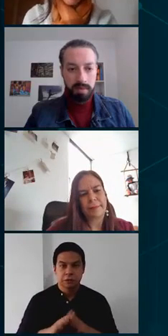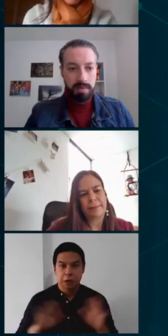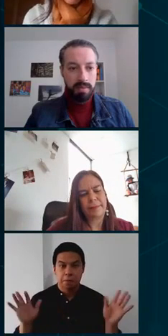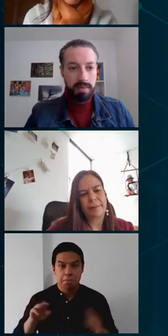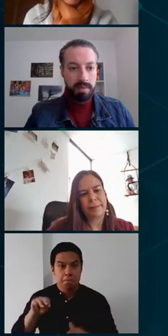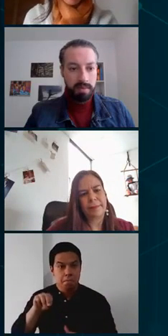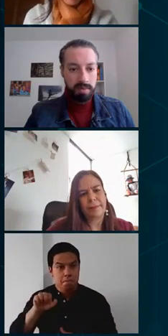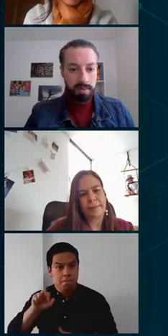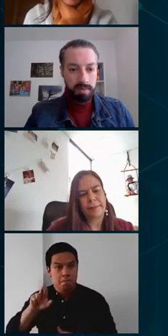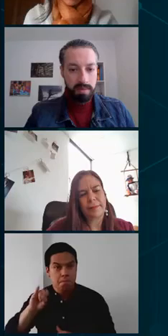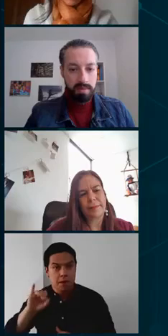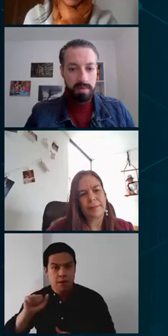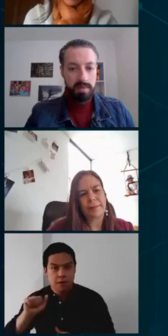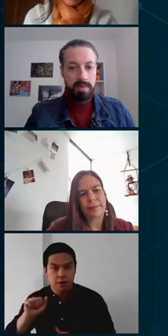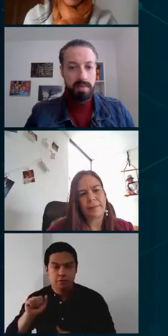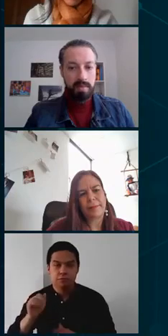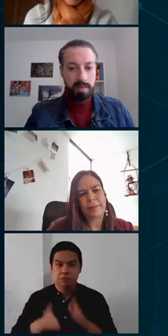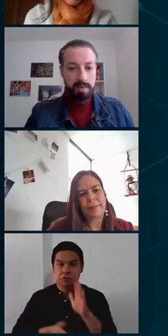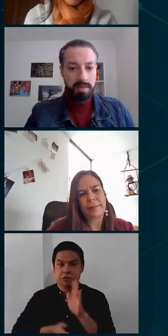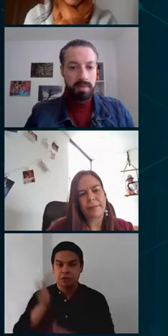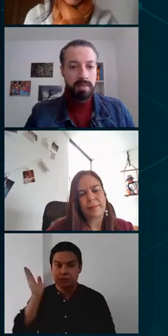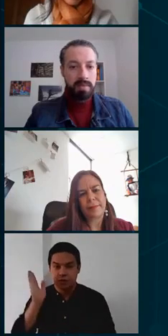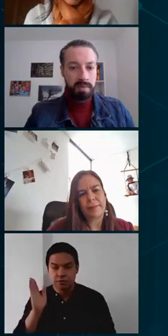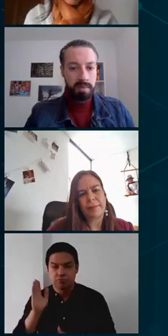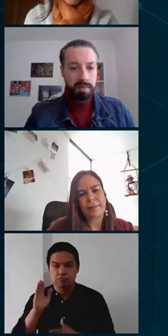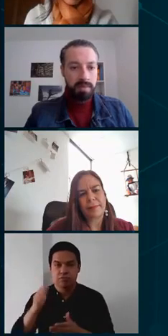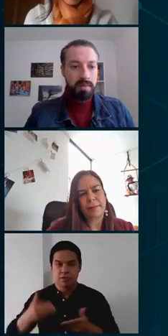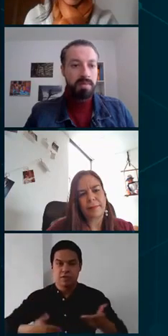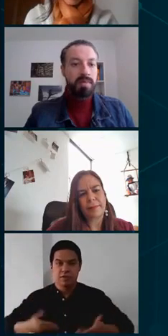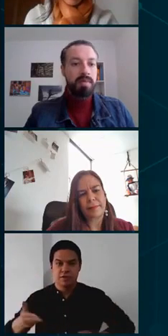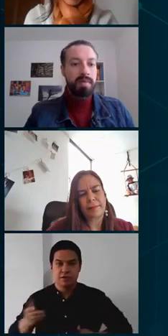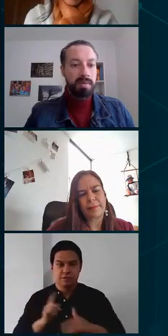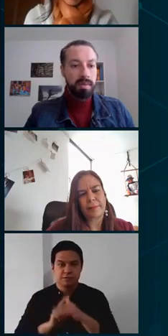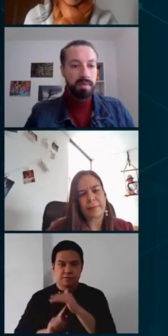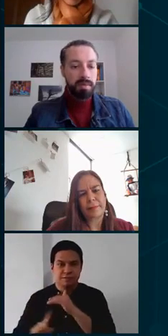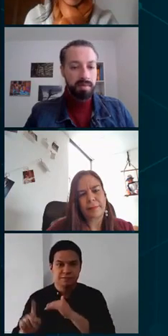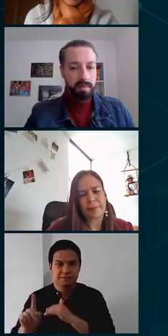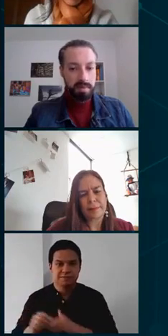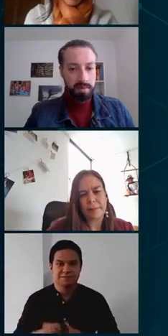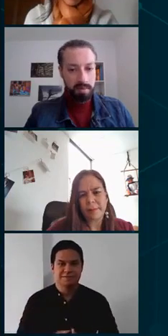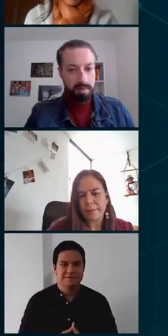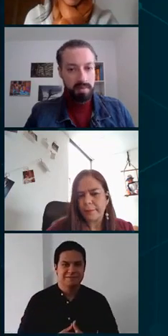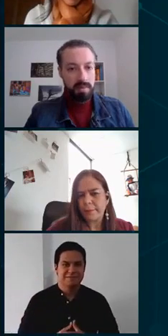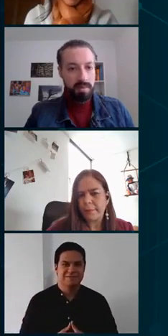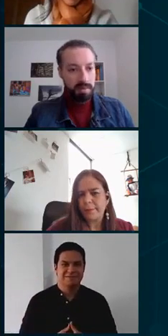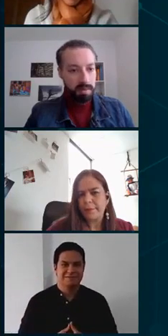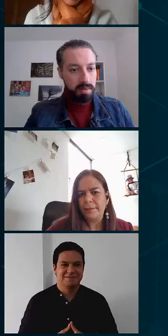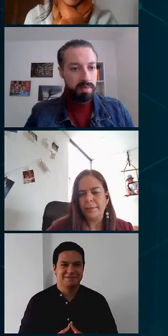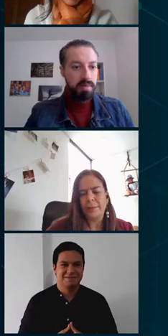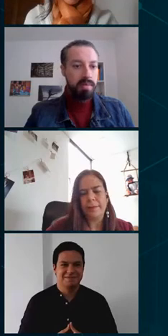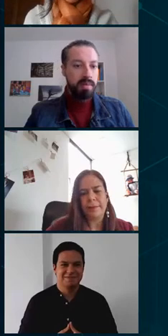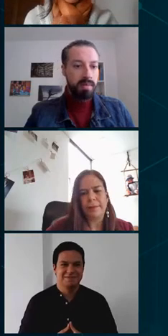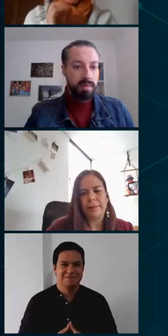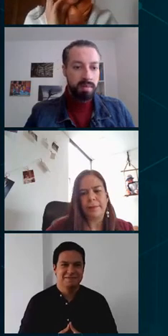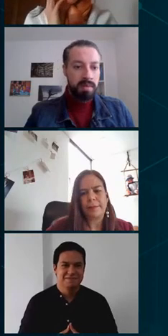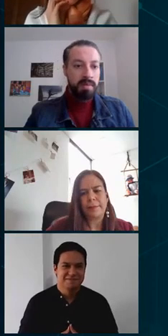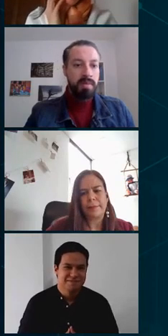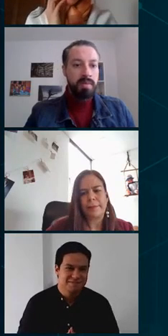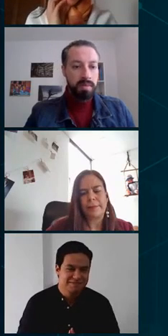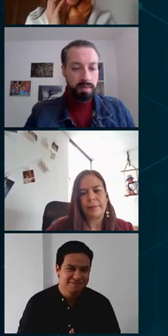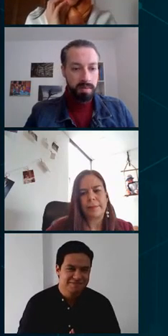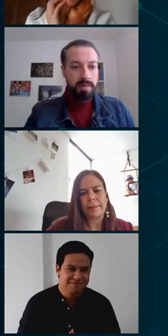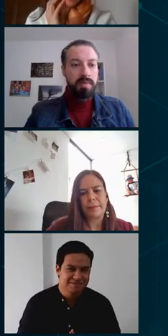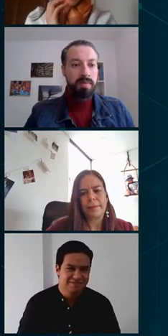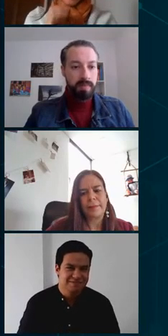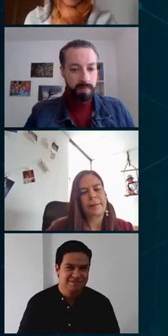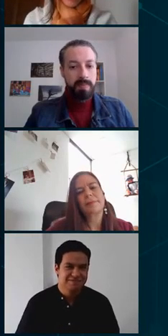nos va del centro comercial con las señales grande, pues que hay de circulación hasta